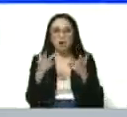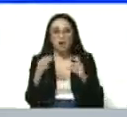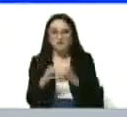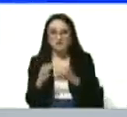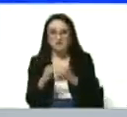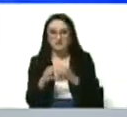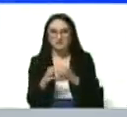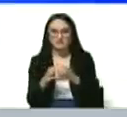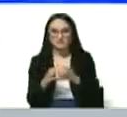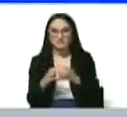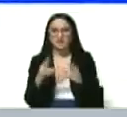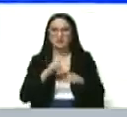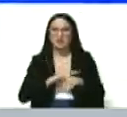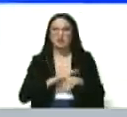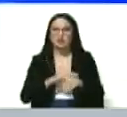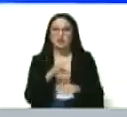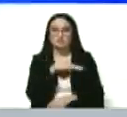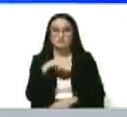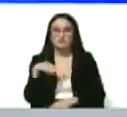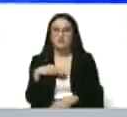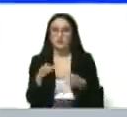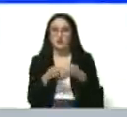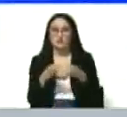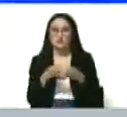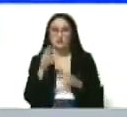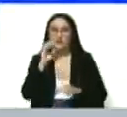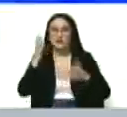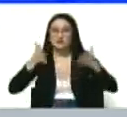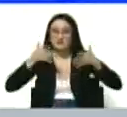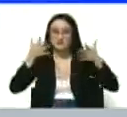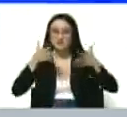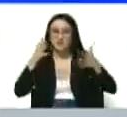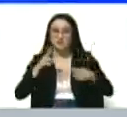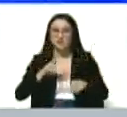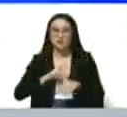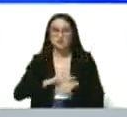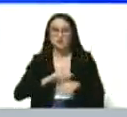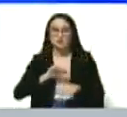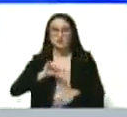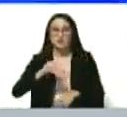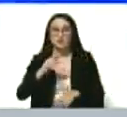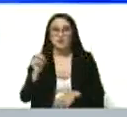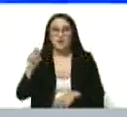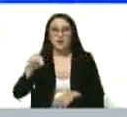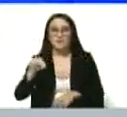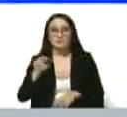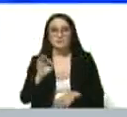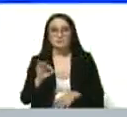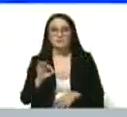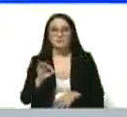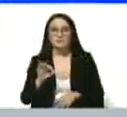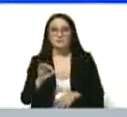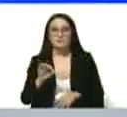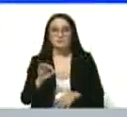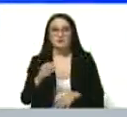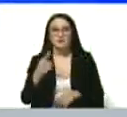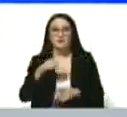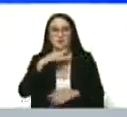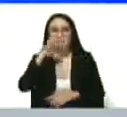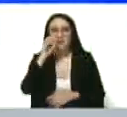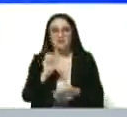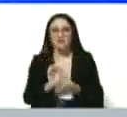Silva Calderón fue miembro del comité de asesores de doctor Juan Pablo Pérez Alfonso, uno de los padres